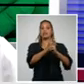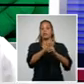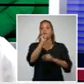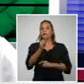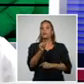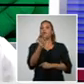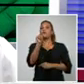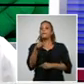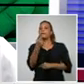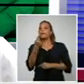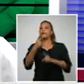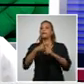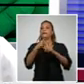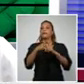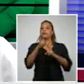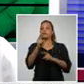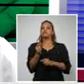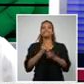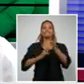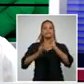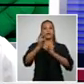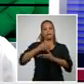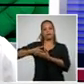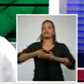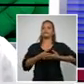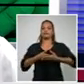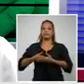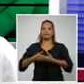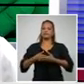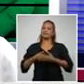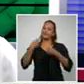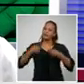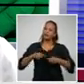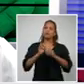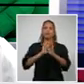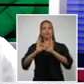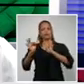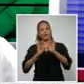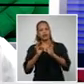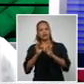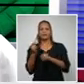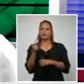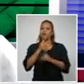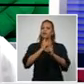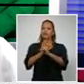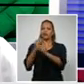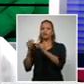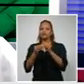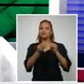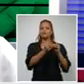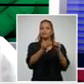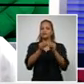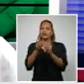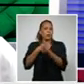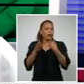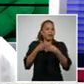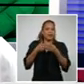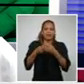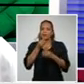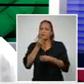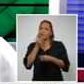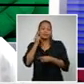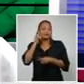que debíamos protegerlo un poquito y que tuvieran menos contacto con cualquiera que puede tener